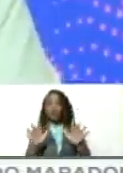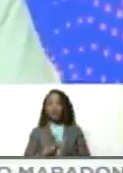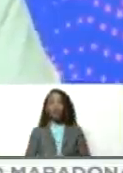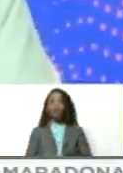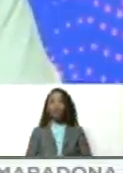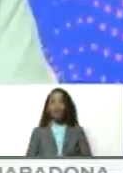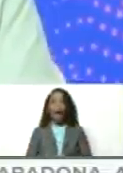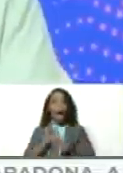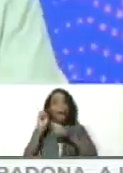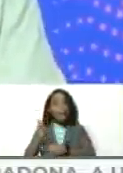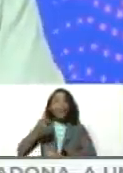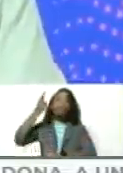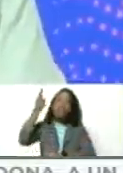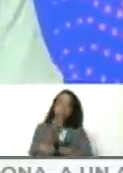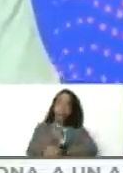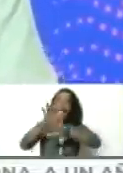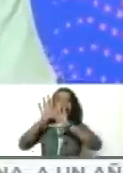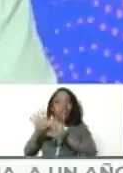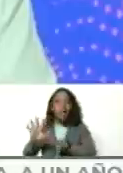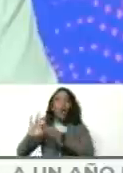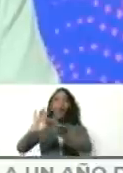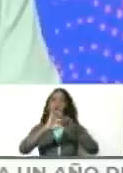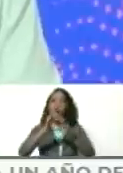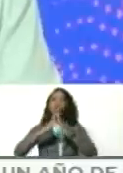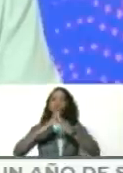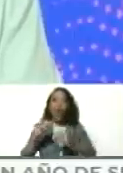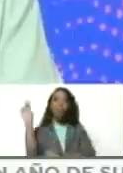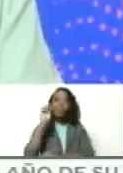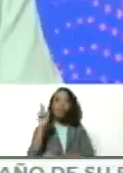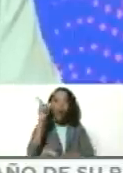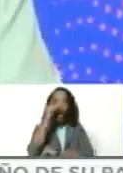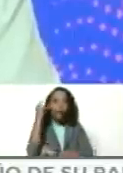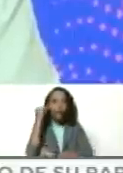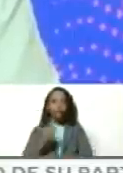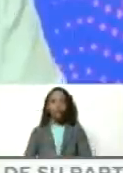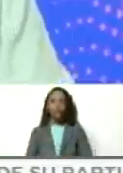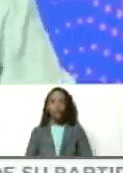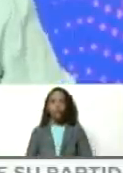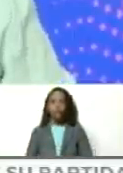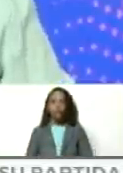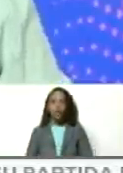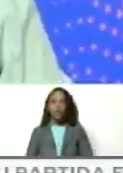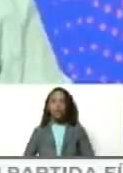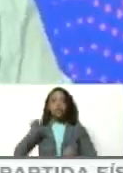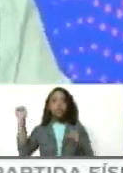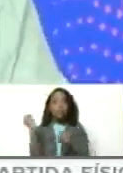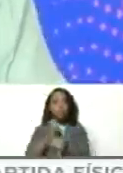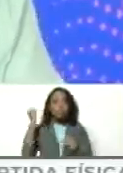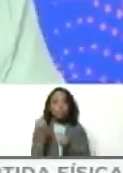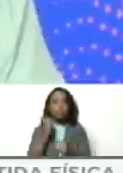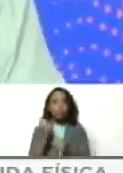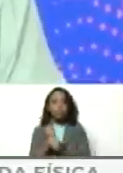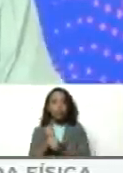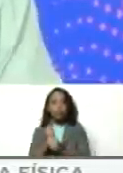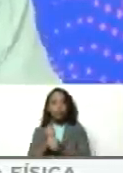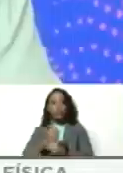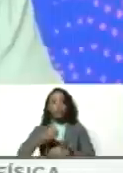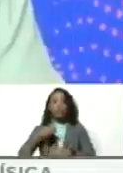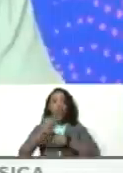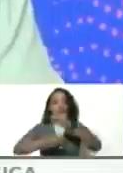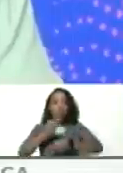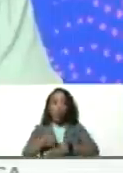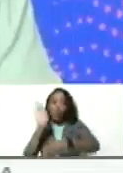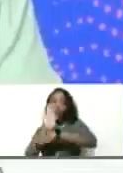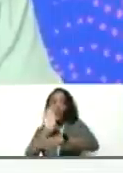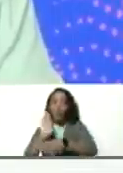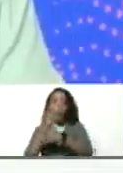Así es como debe ser, unidos todos los venezolanos y las venezolanas, trabajando, laborando,